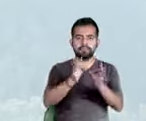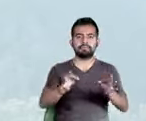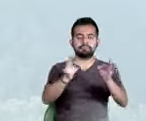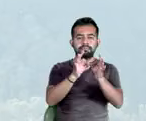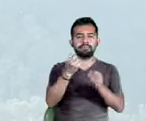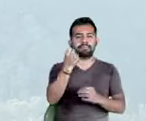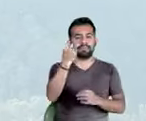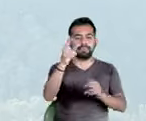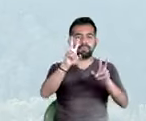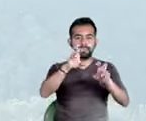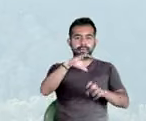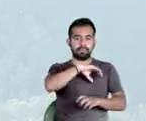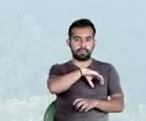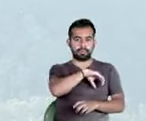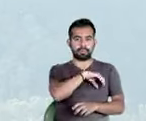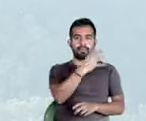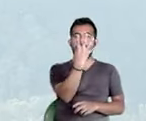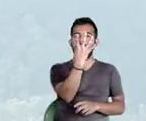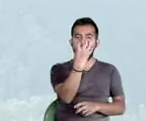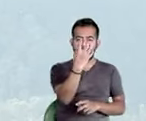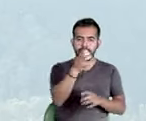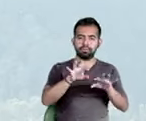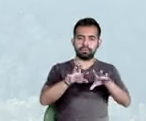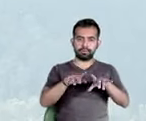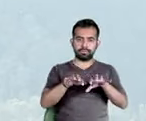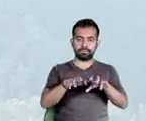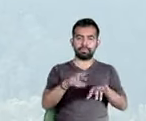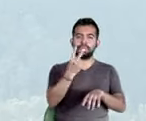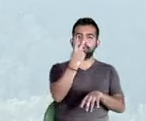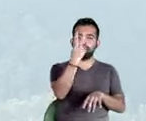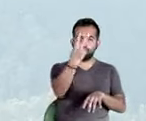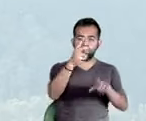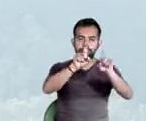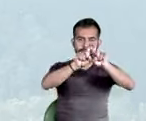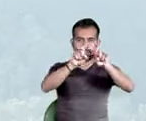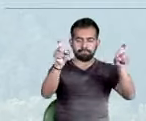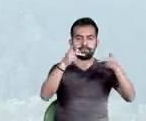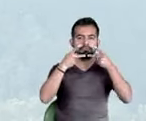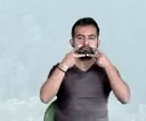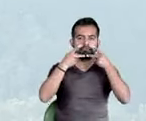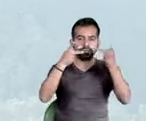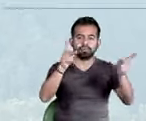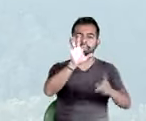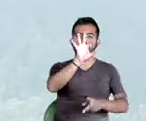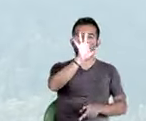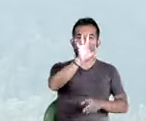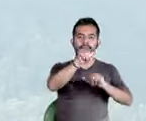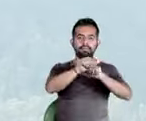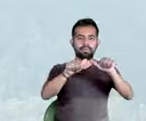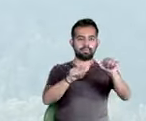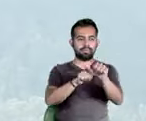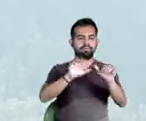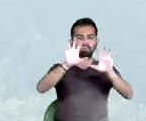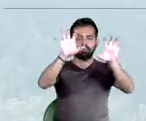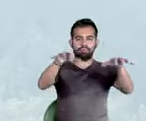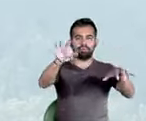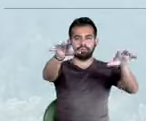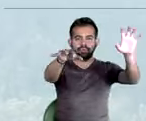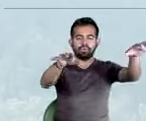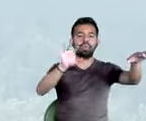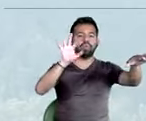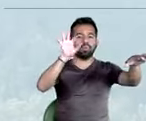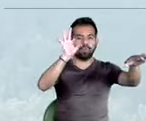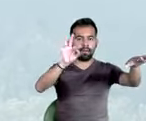municipio donde hay 14 secretarías, hay 12 empresas públicas, hay 9 administraciones zonales, hay 3 agencias de control, hay